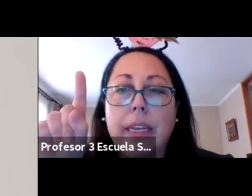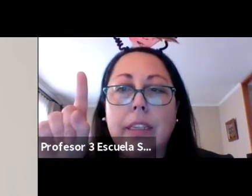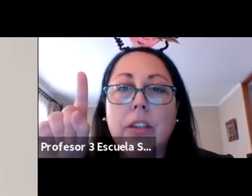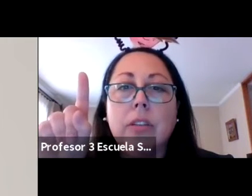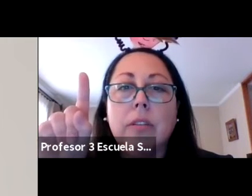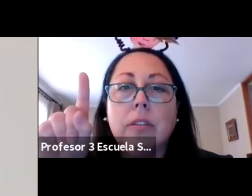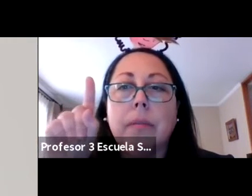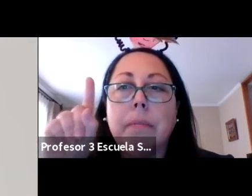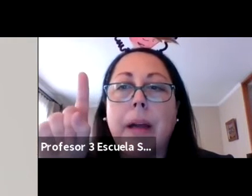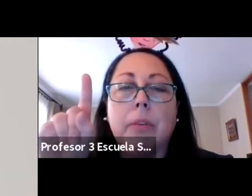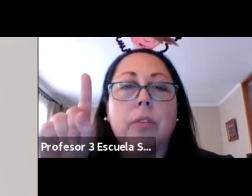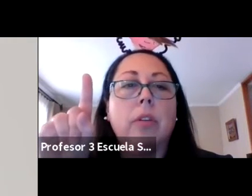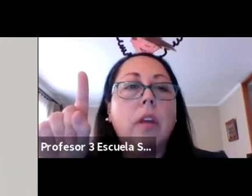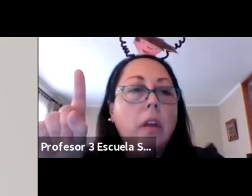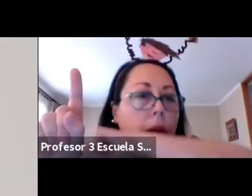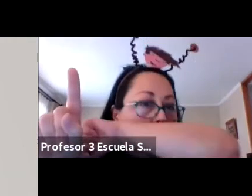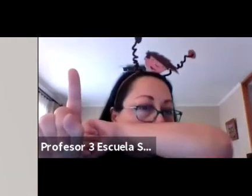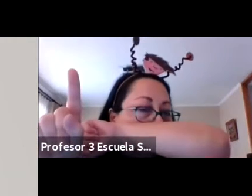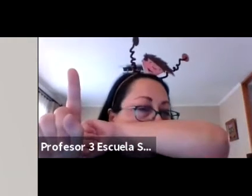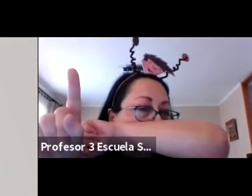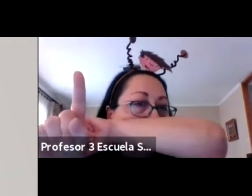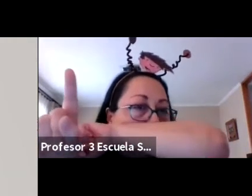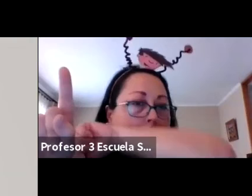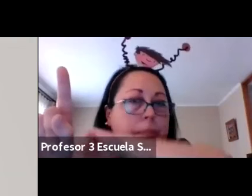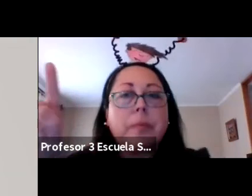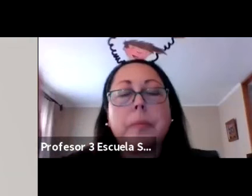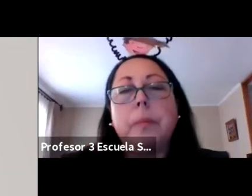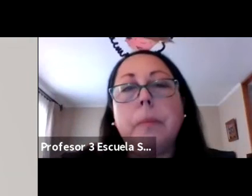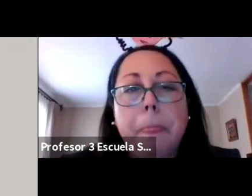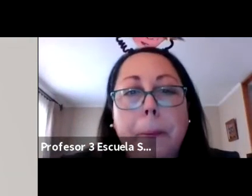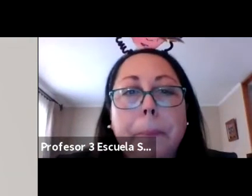rojo. ¿Ya, niños? Vamos.